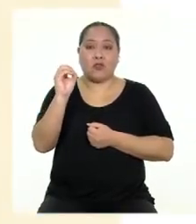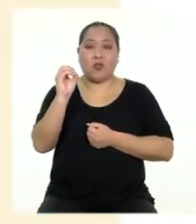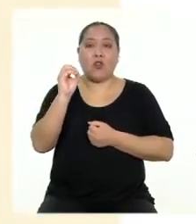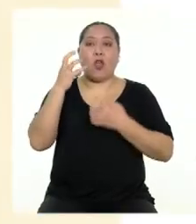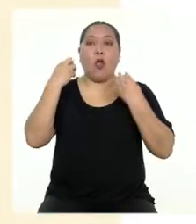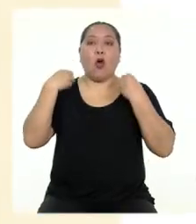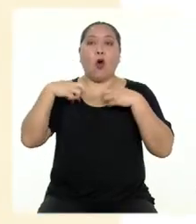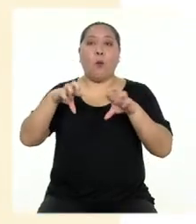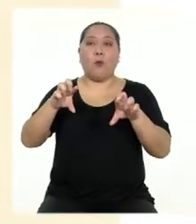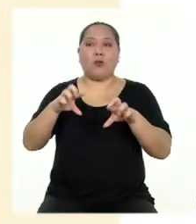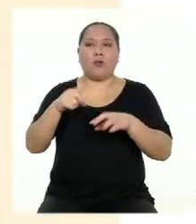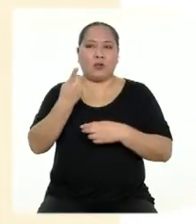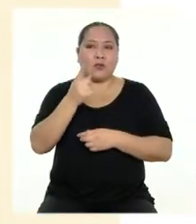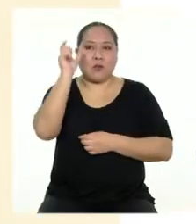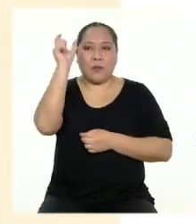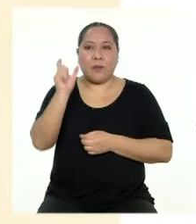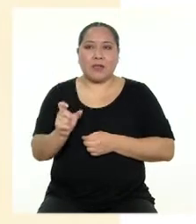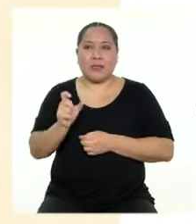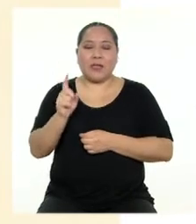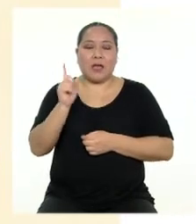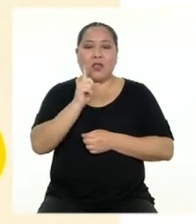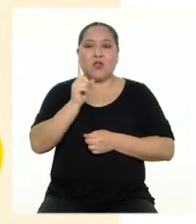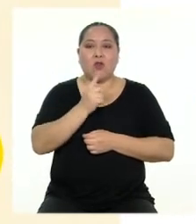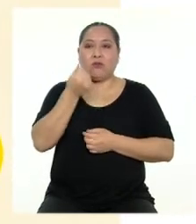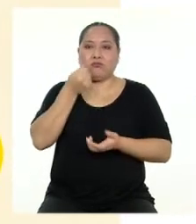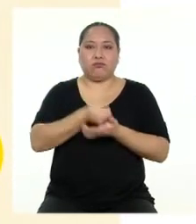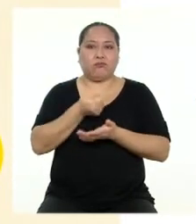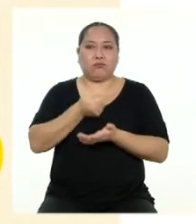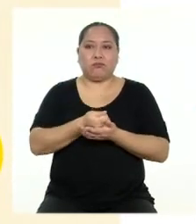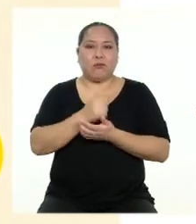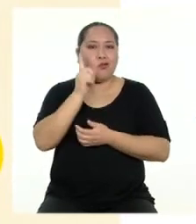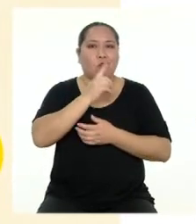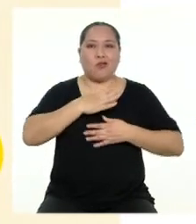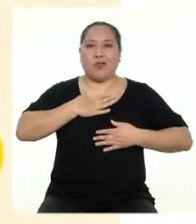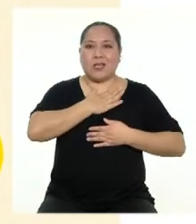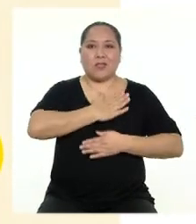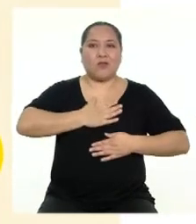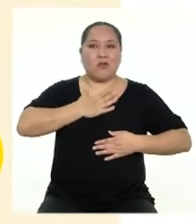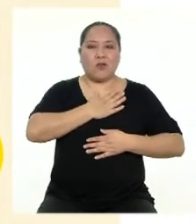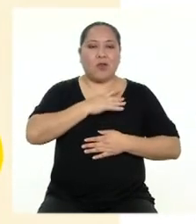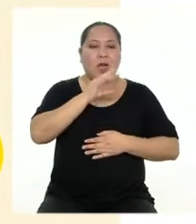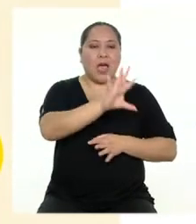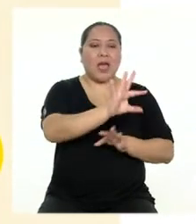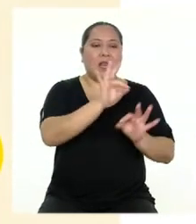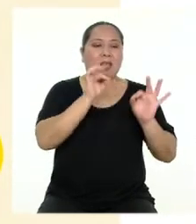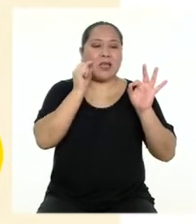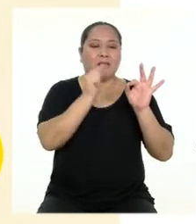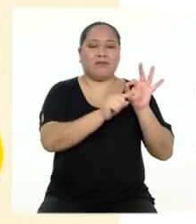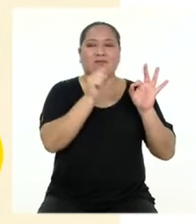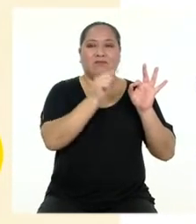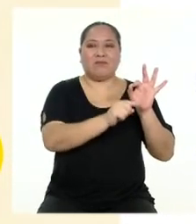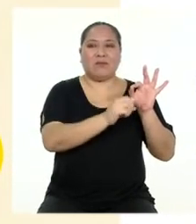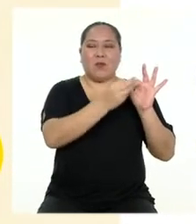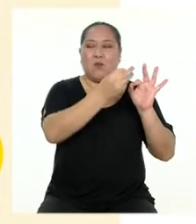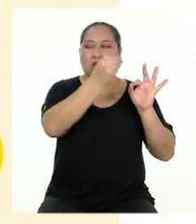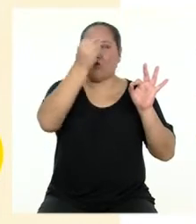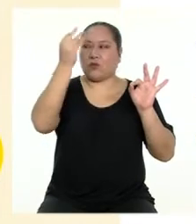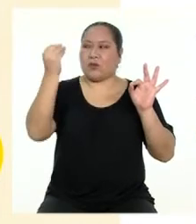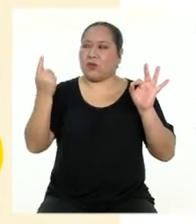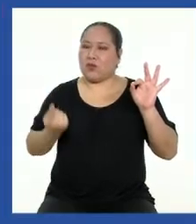costo de oportunidad es lo que una persona deja de ganar o de disfrutar cuando elige una alternativa entre varias